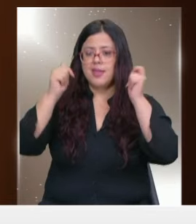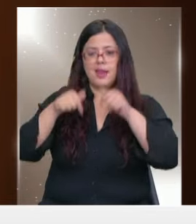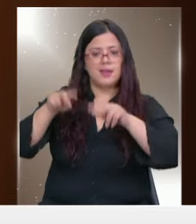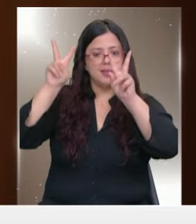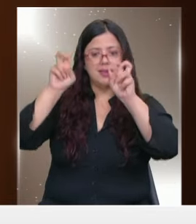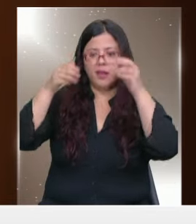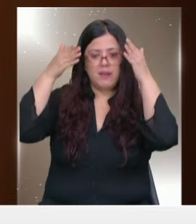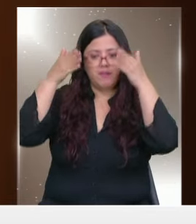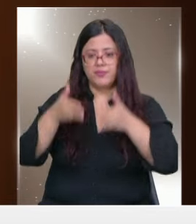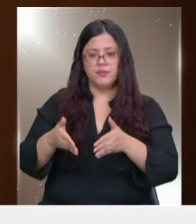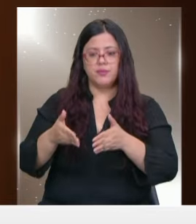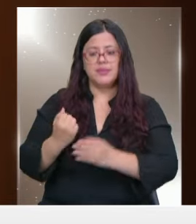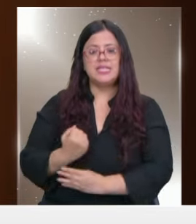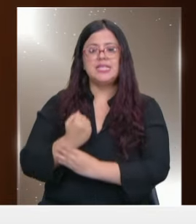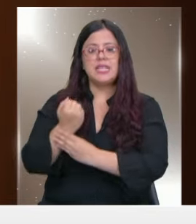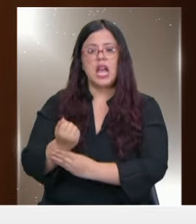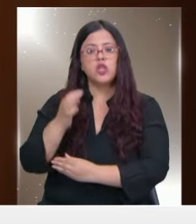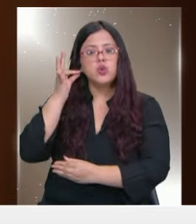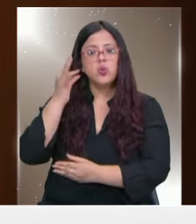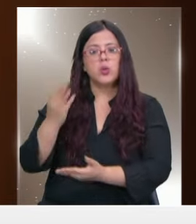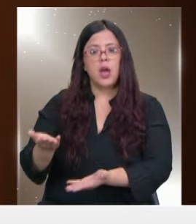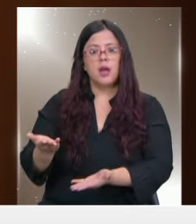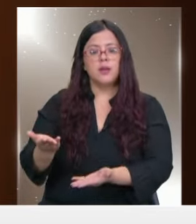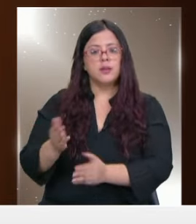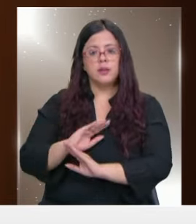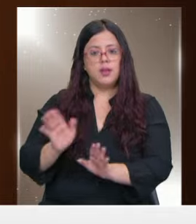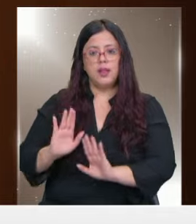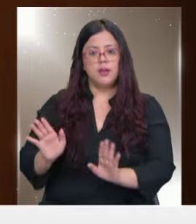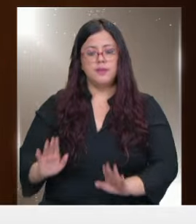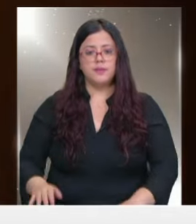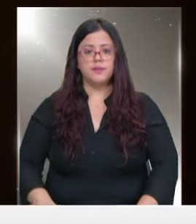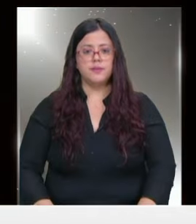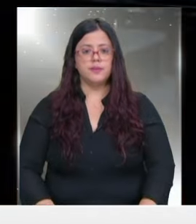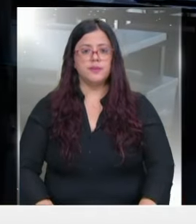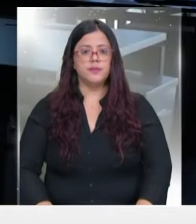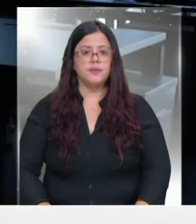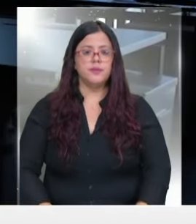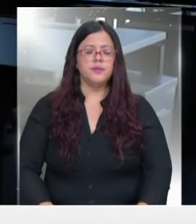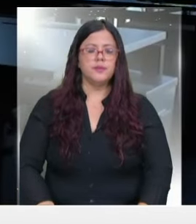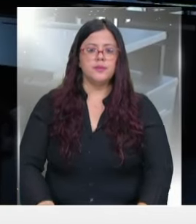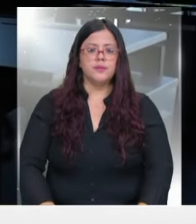dirección de ayudarla. No ha habido nada.